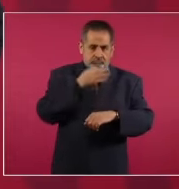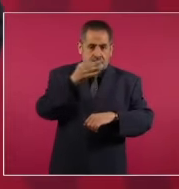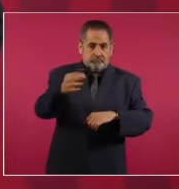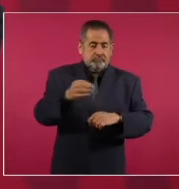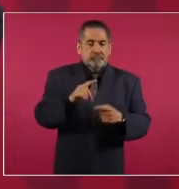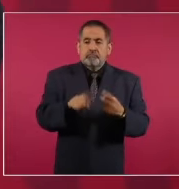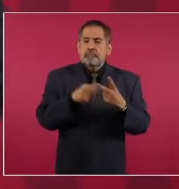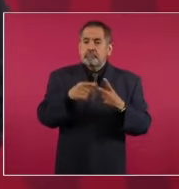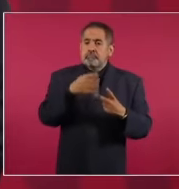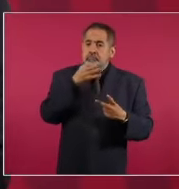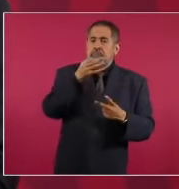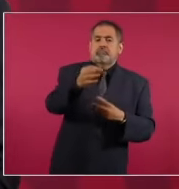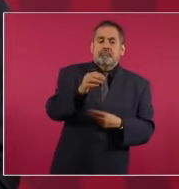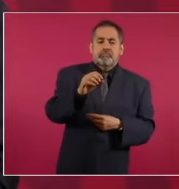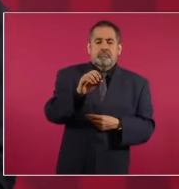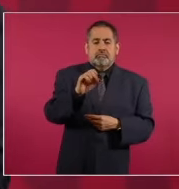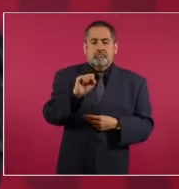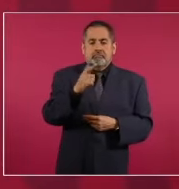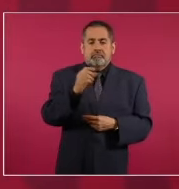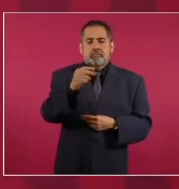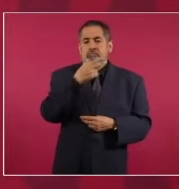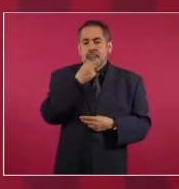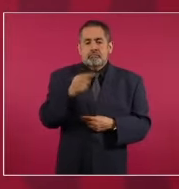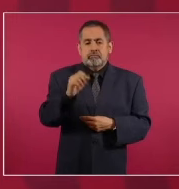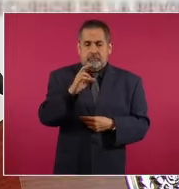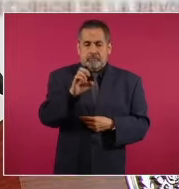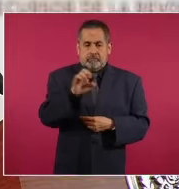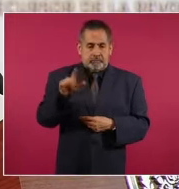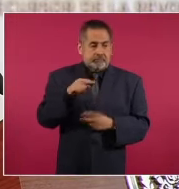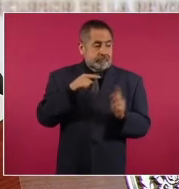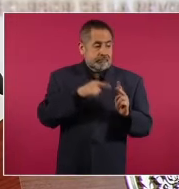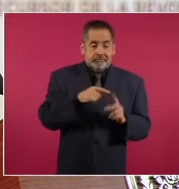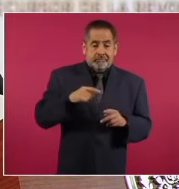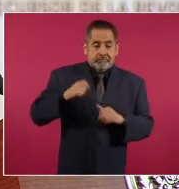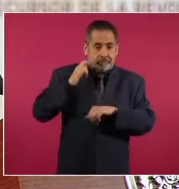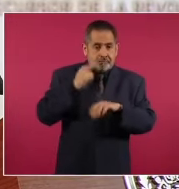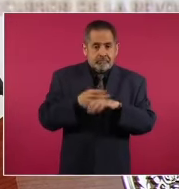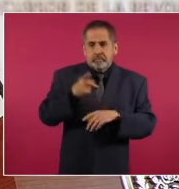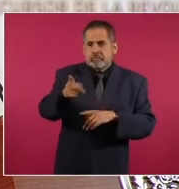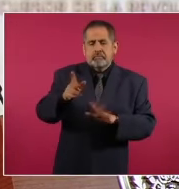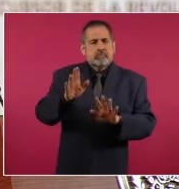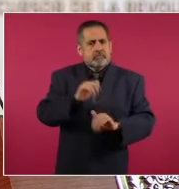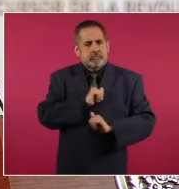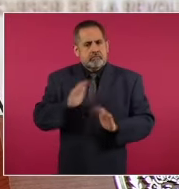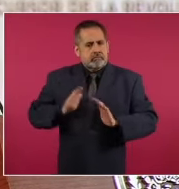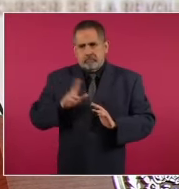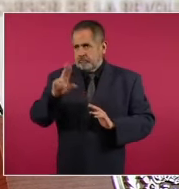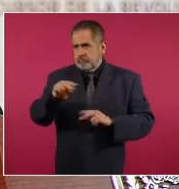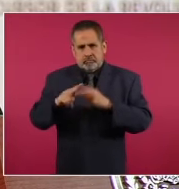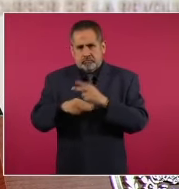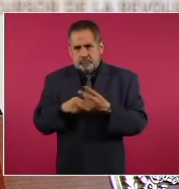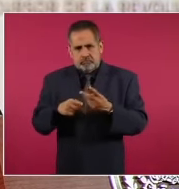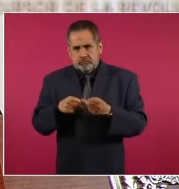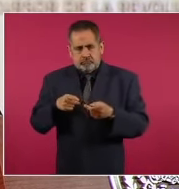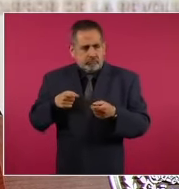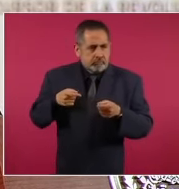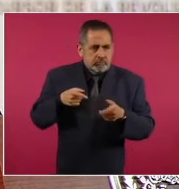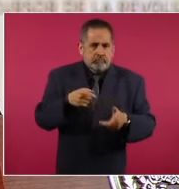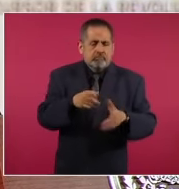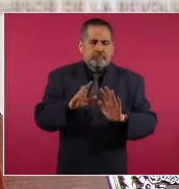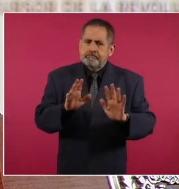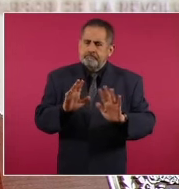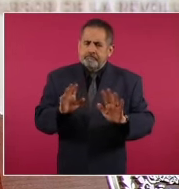y al secretario de Gobernación de entonces, Santiago Krill, que el ejército no iba a salir a las calles, solo